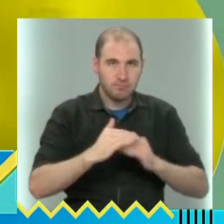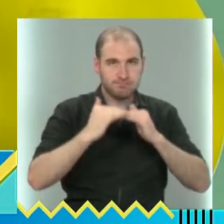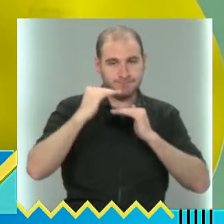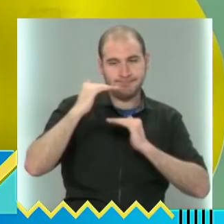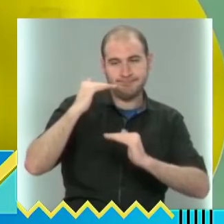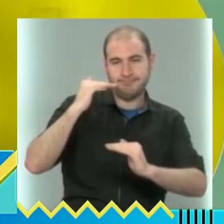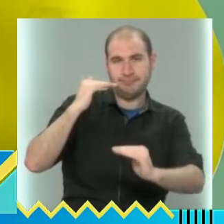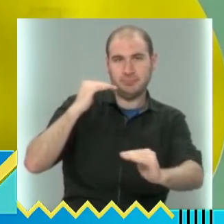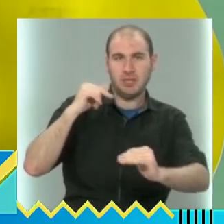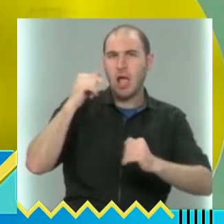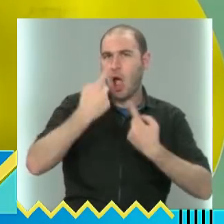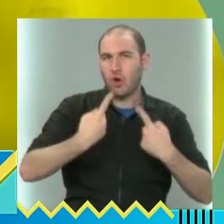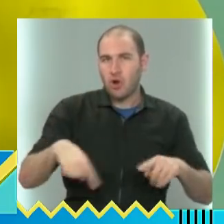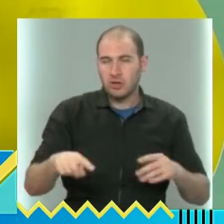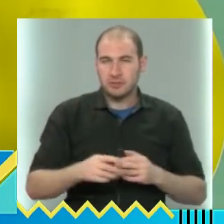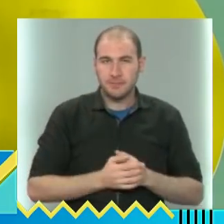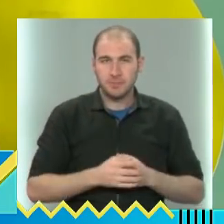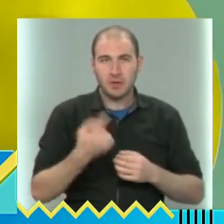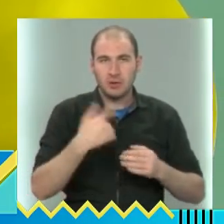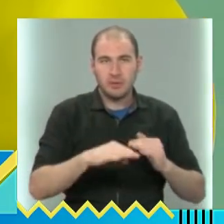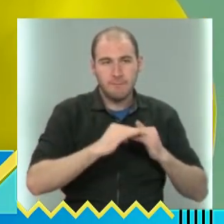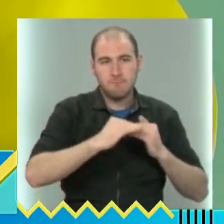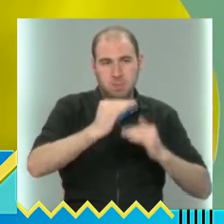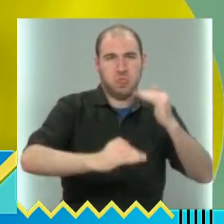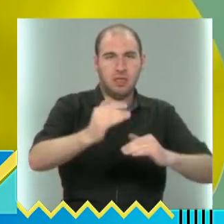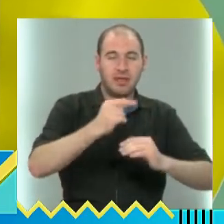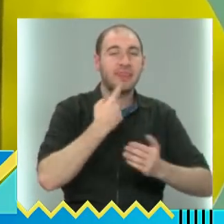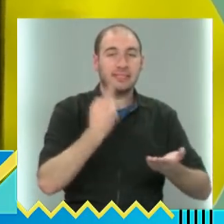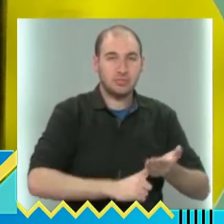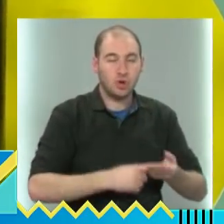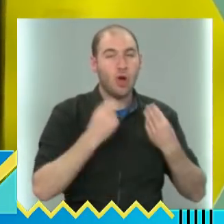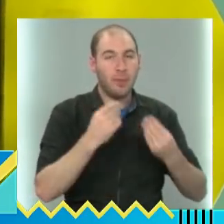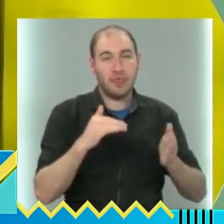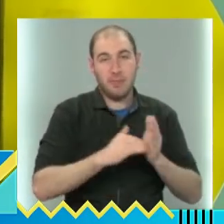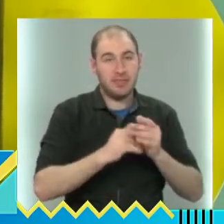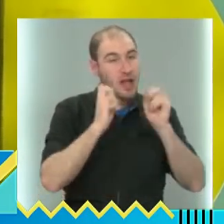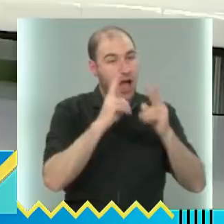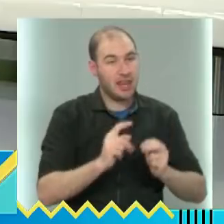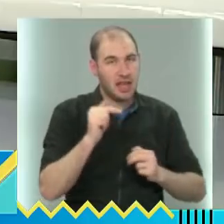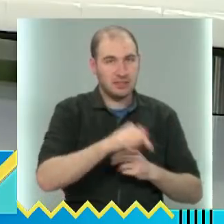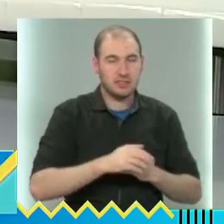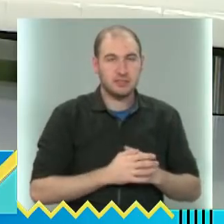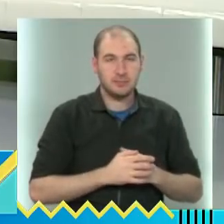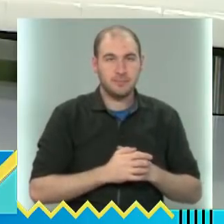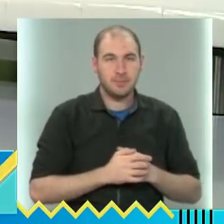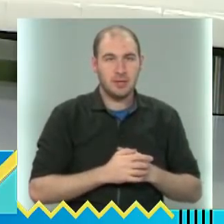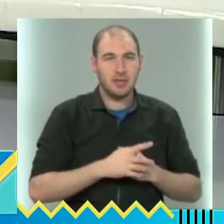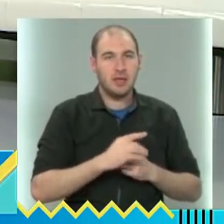estabilizan y no generan una condición no sustentable, la decisión se toma en función de ese análisis. Y lo que